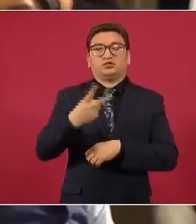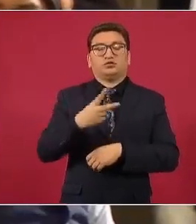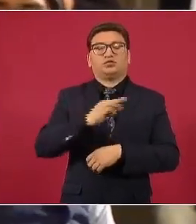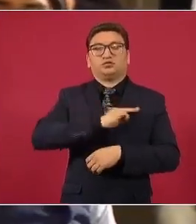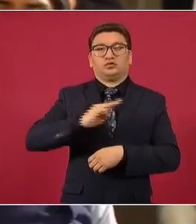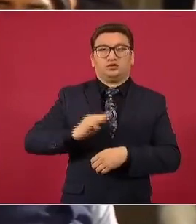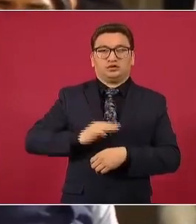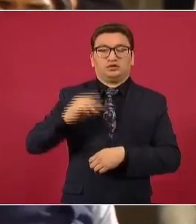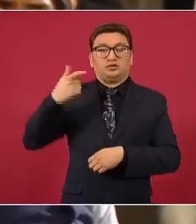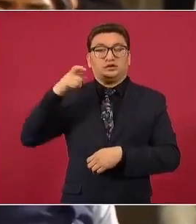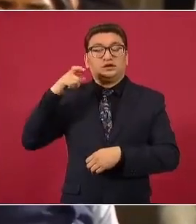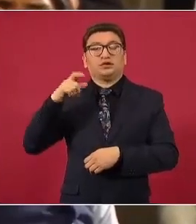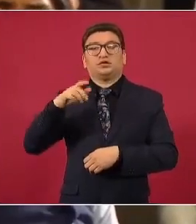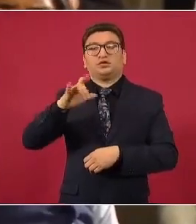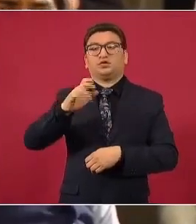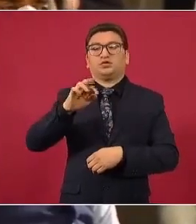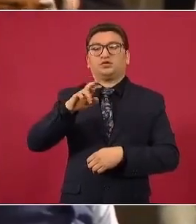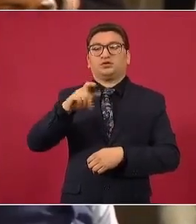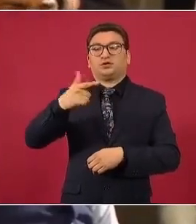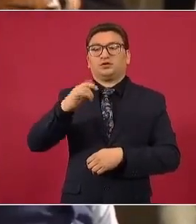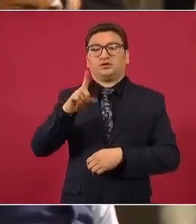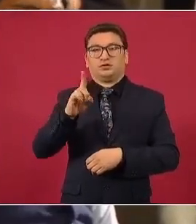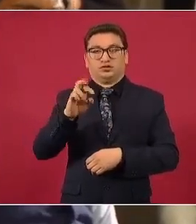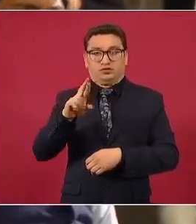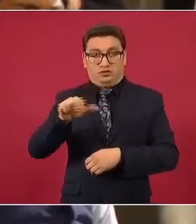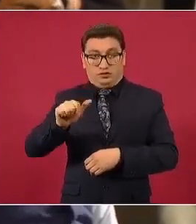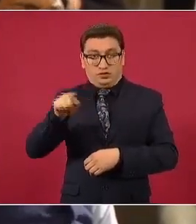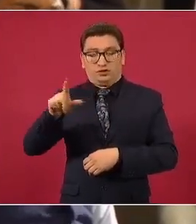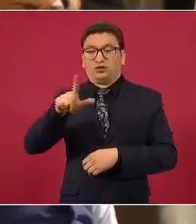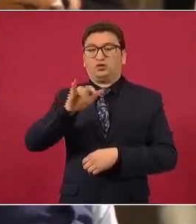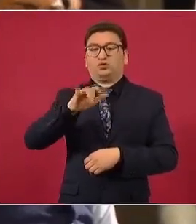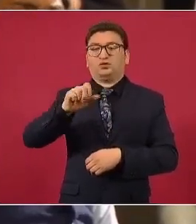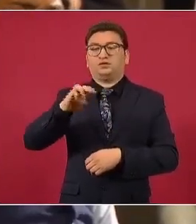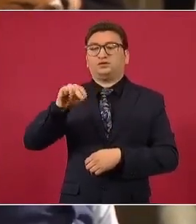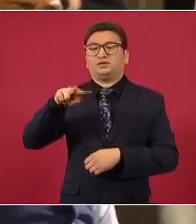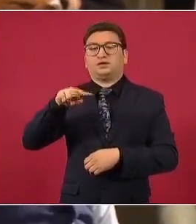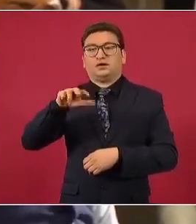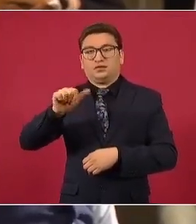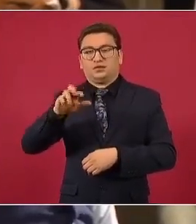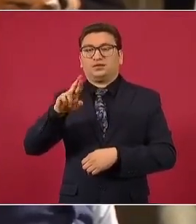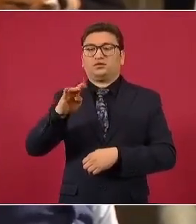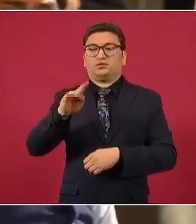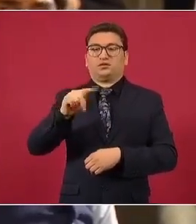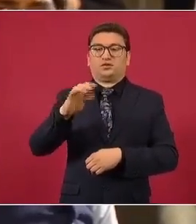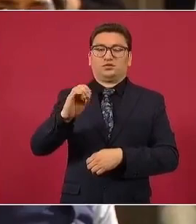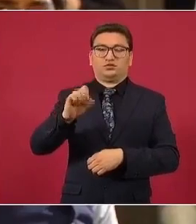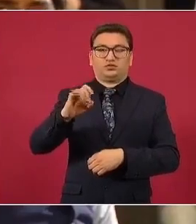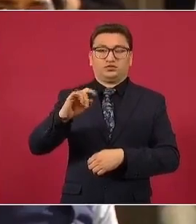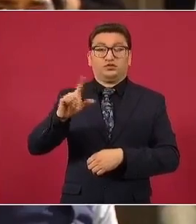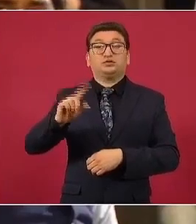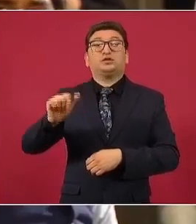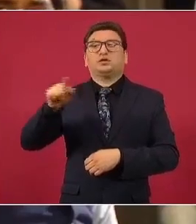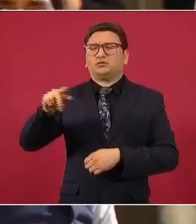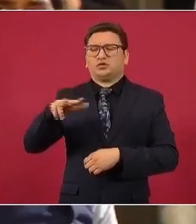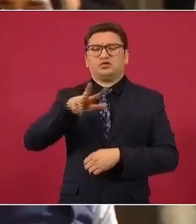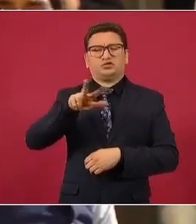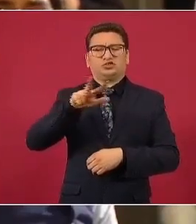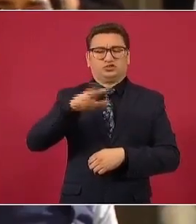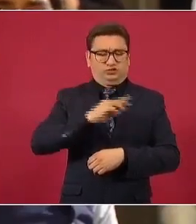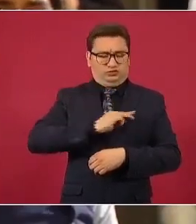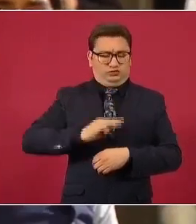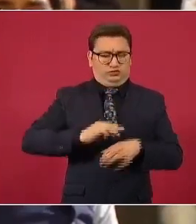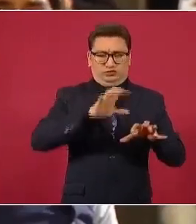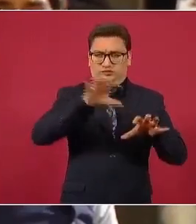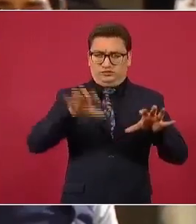Querétaro y el de Corregidora, en este caso de Luis Nava y de Roberto Sosa. Pero son 18 municipios en el estado